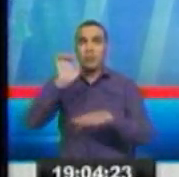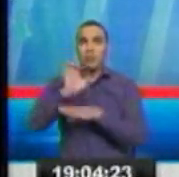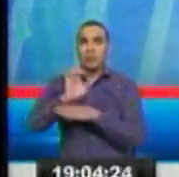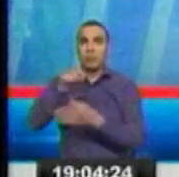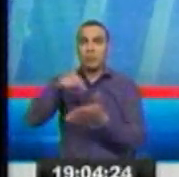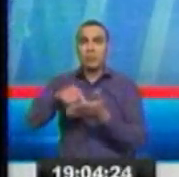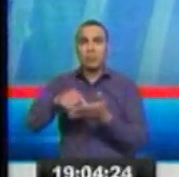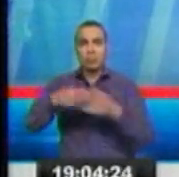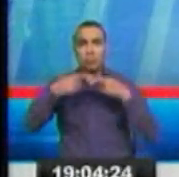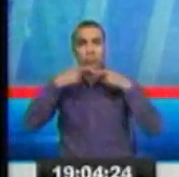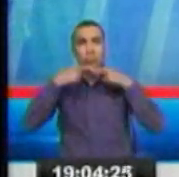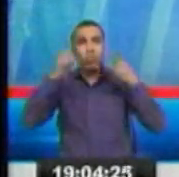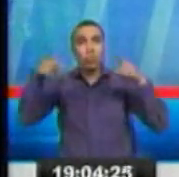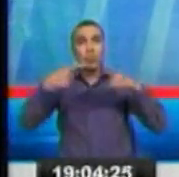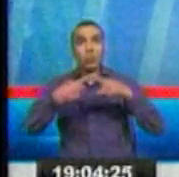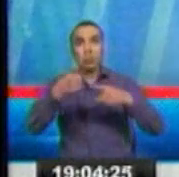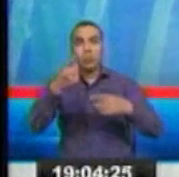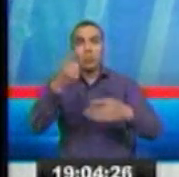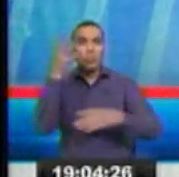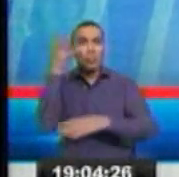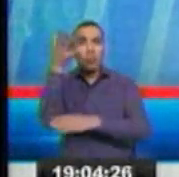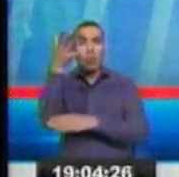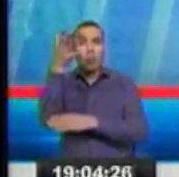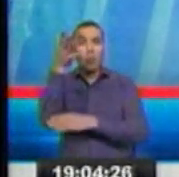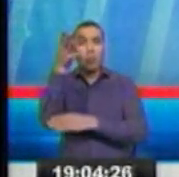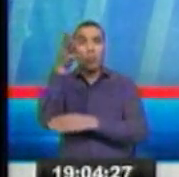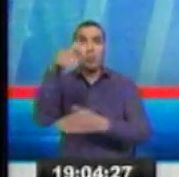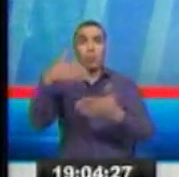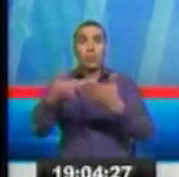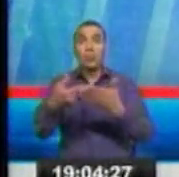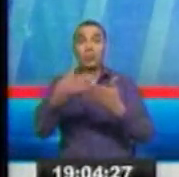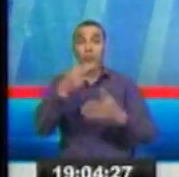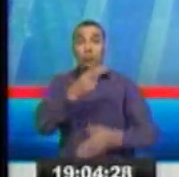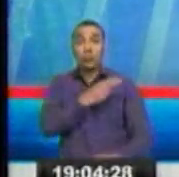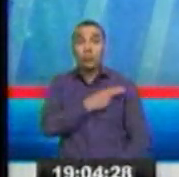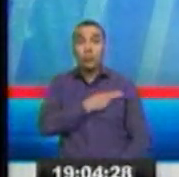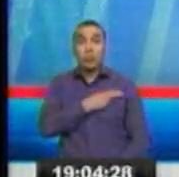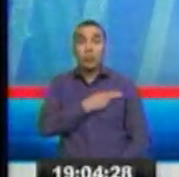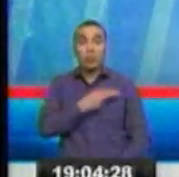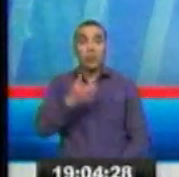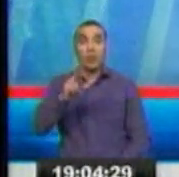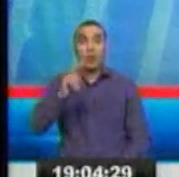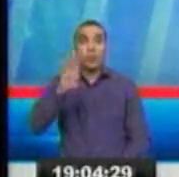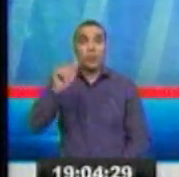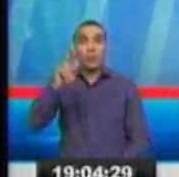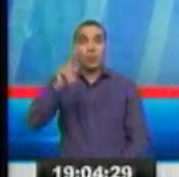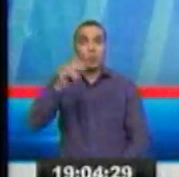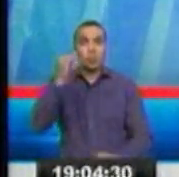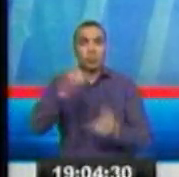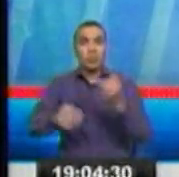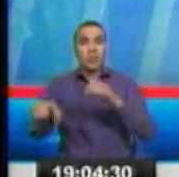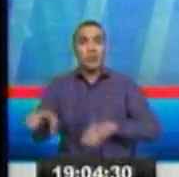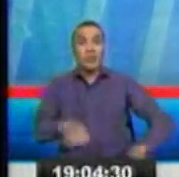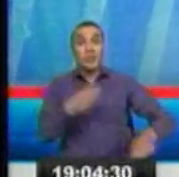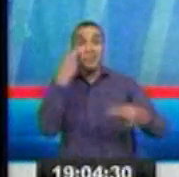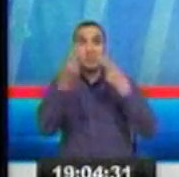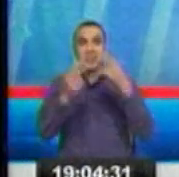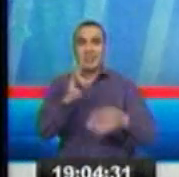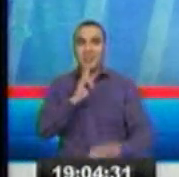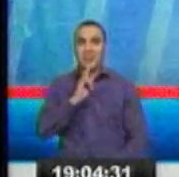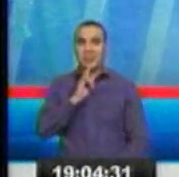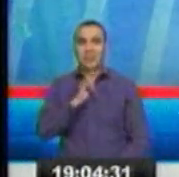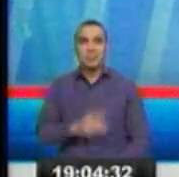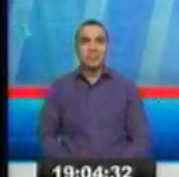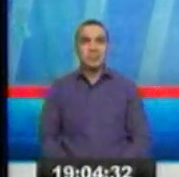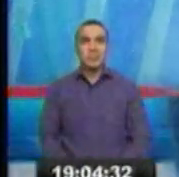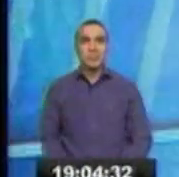Hizo esta afirmación durante una conferencia magistral en la Universidad de Harvard, última actividad de su visita a Estados Unidos.